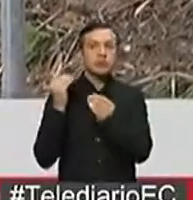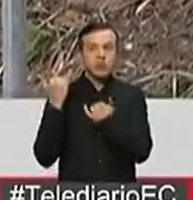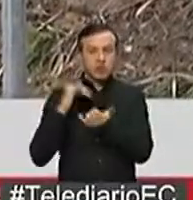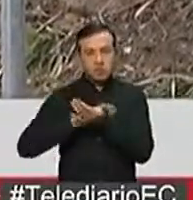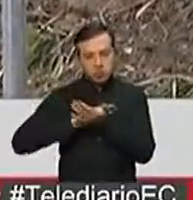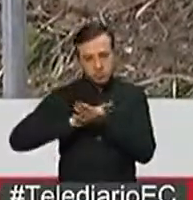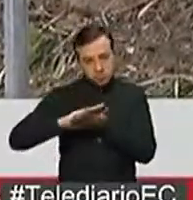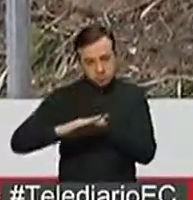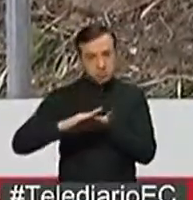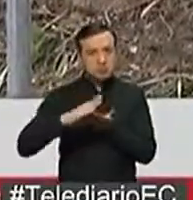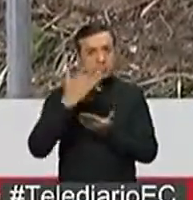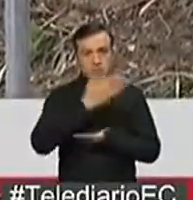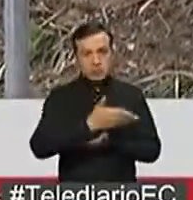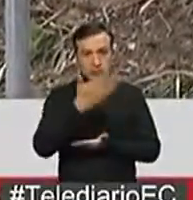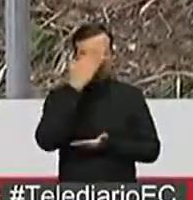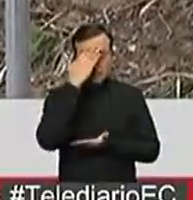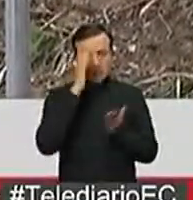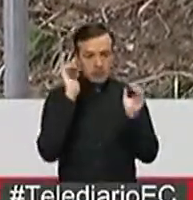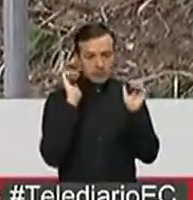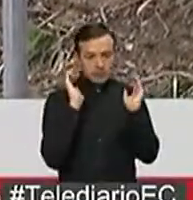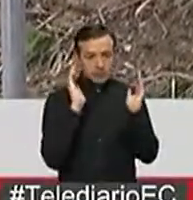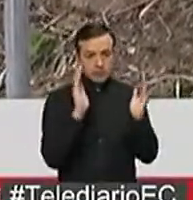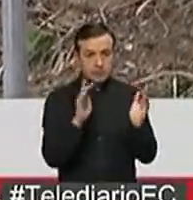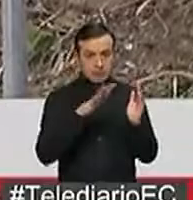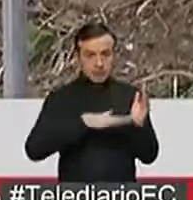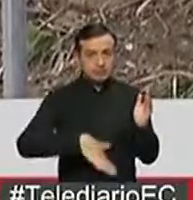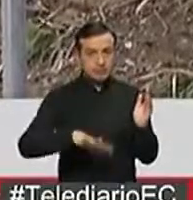vía felizmente ya está